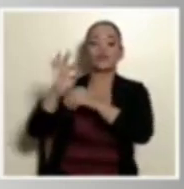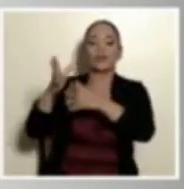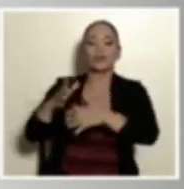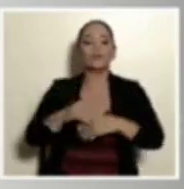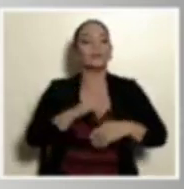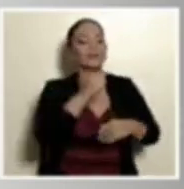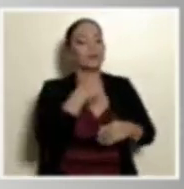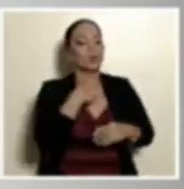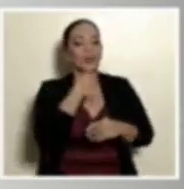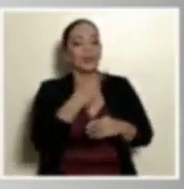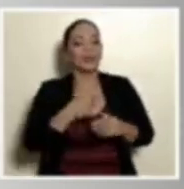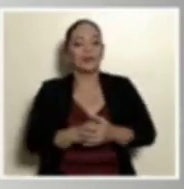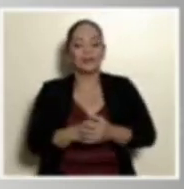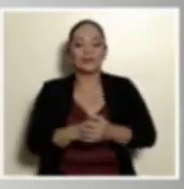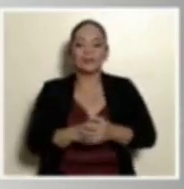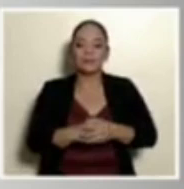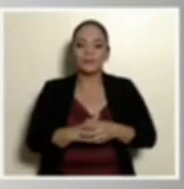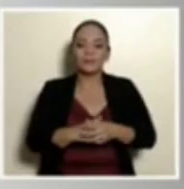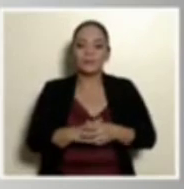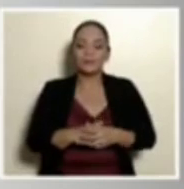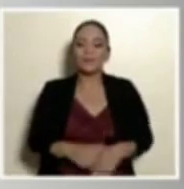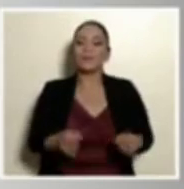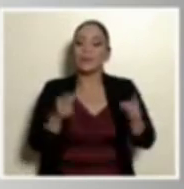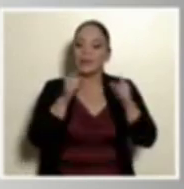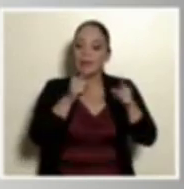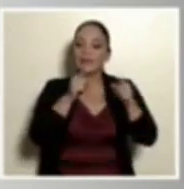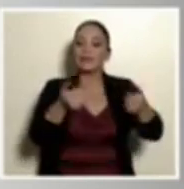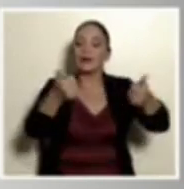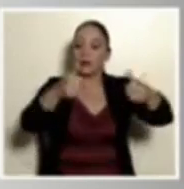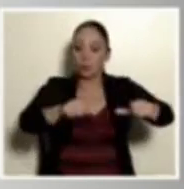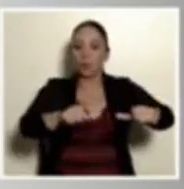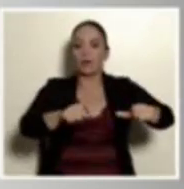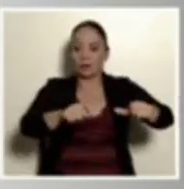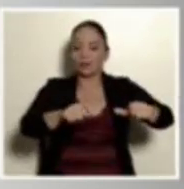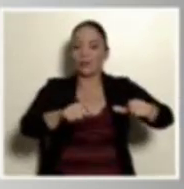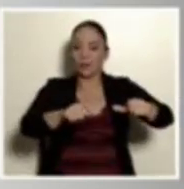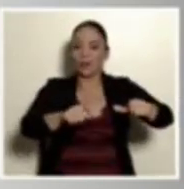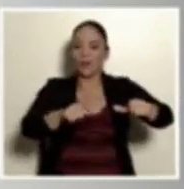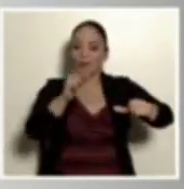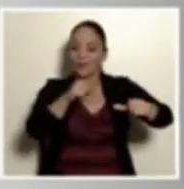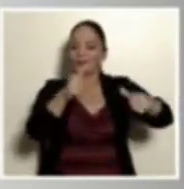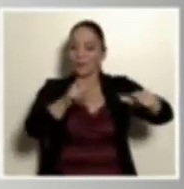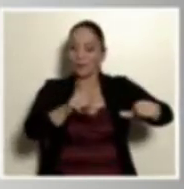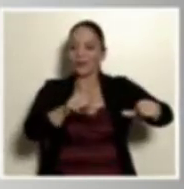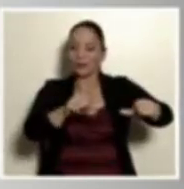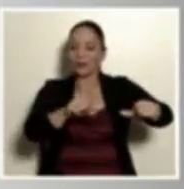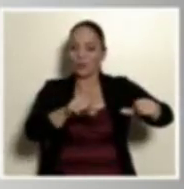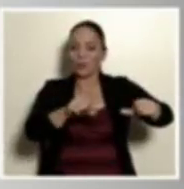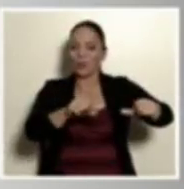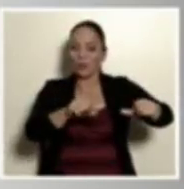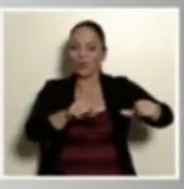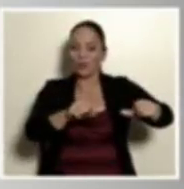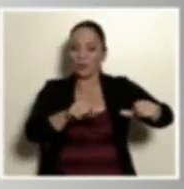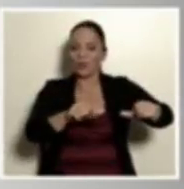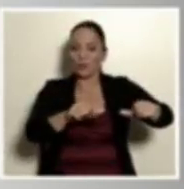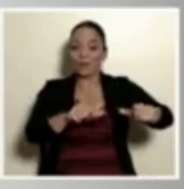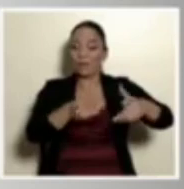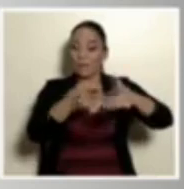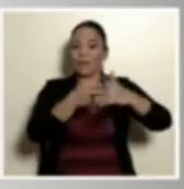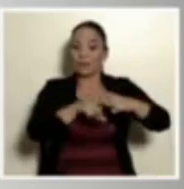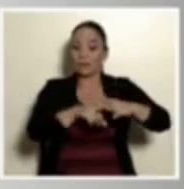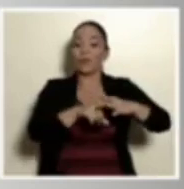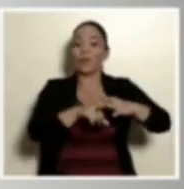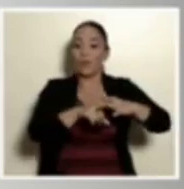lo dije. Ese acuerdo fue el que motivó que pusieran a pelear